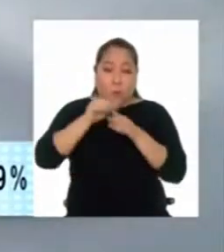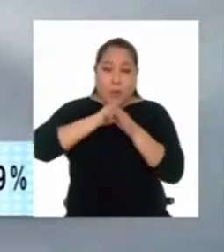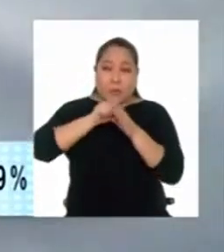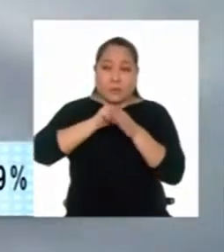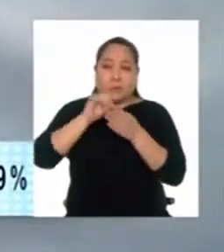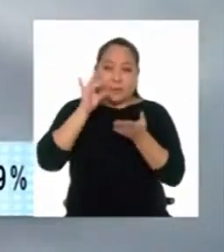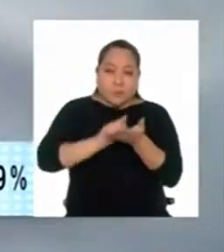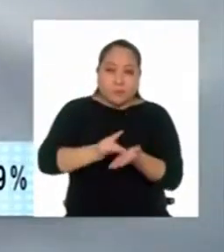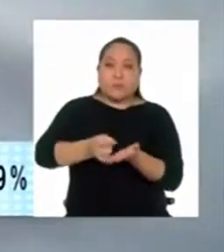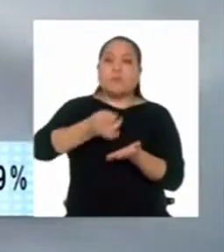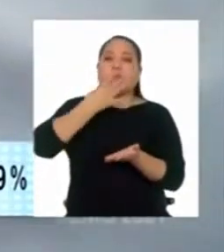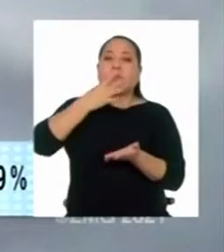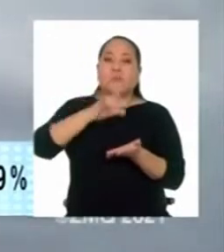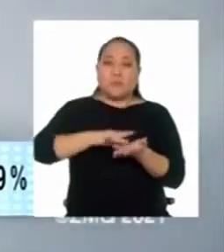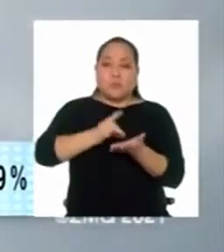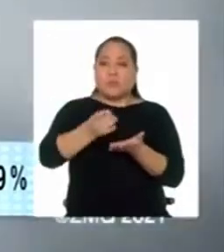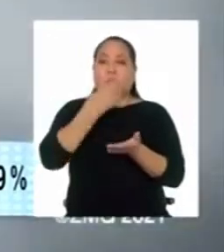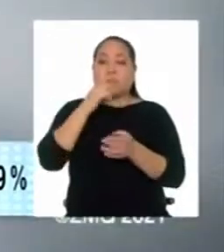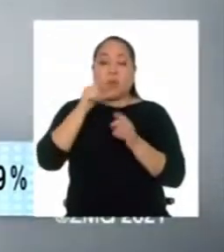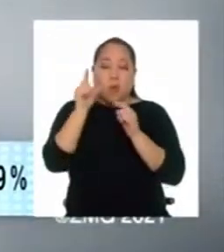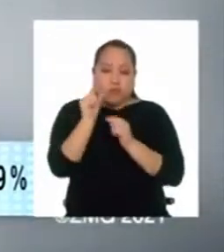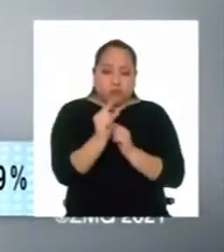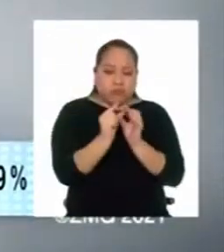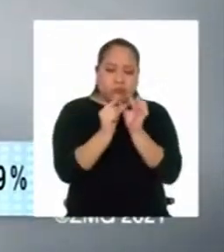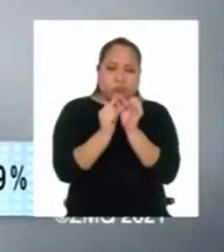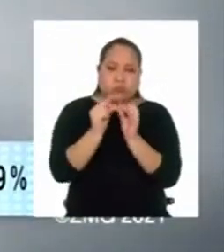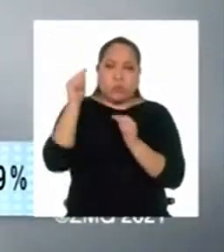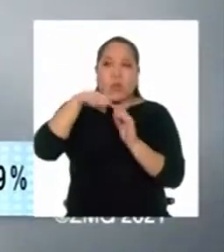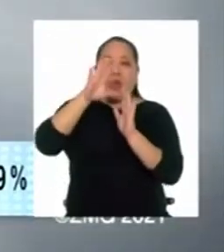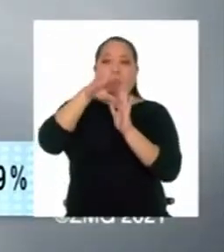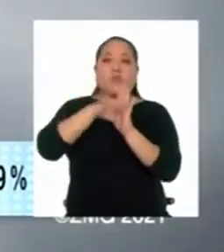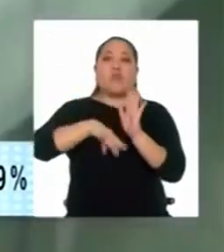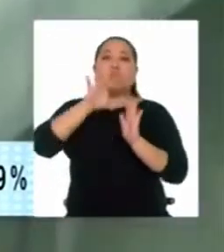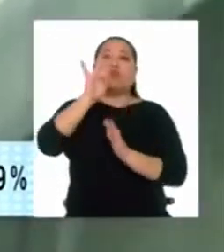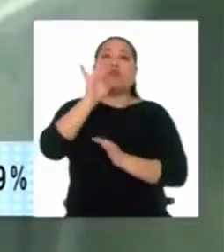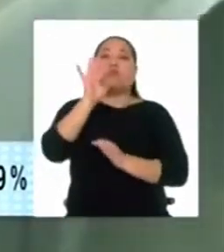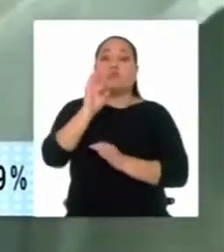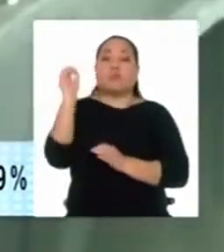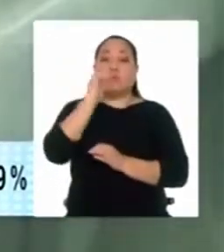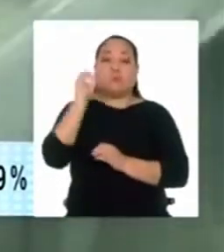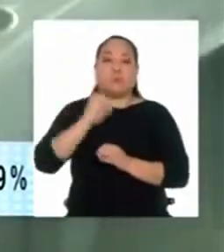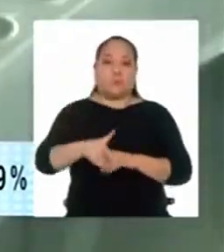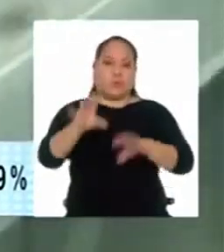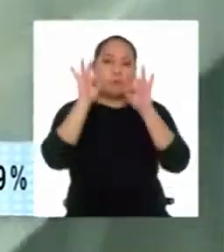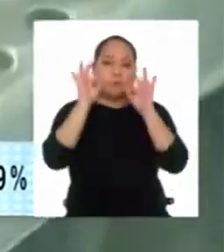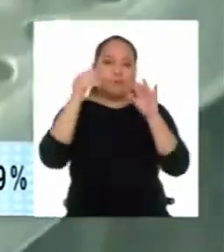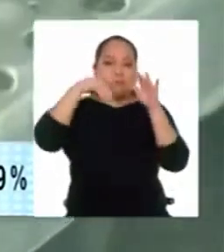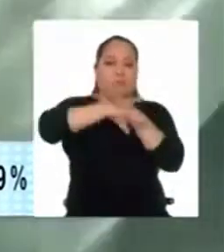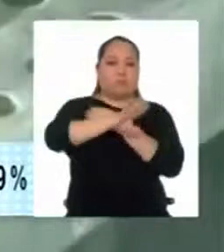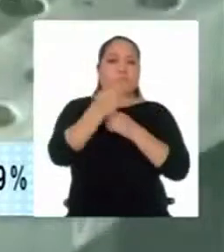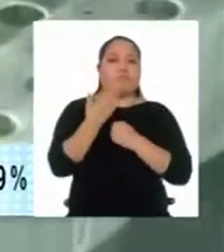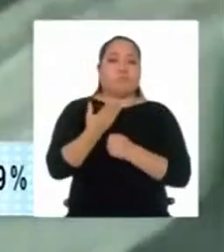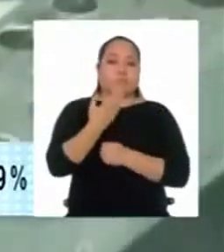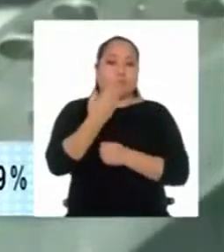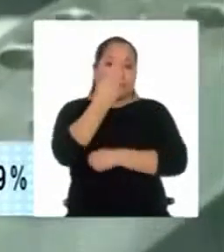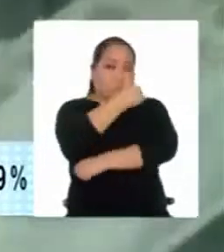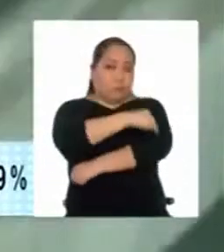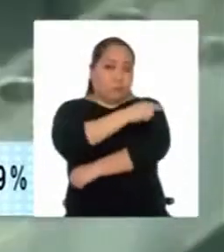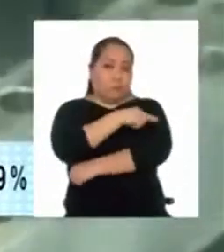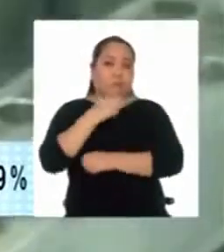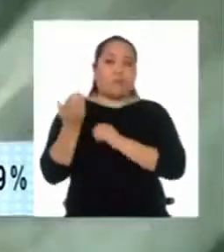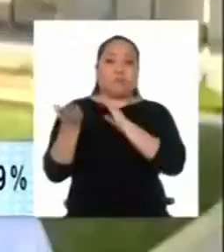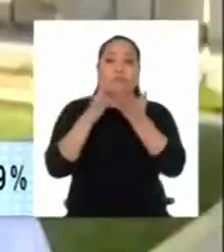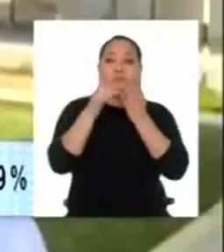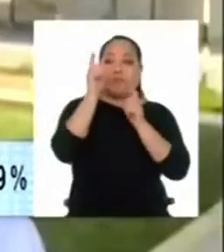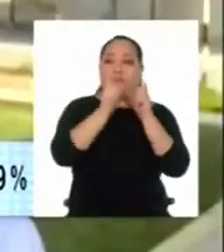anti-COVID Paxlovid, un comprimido que según estudios puede reducir en 89% el riesgo de hospitalización y muerte en